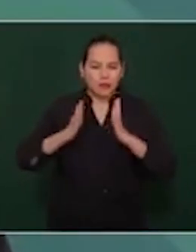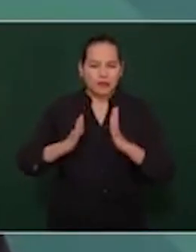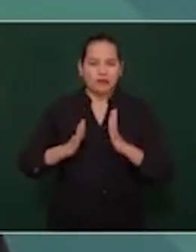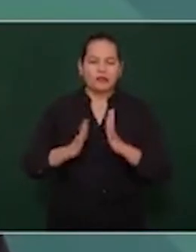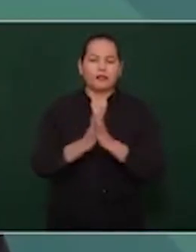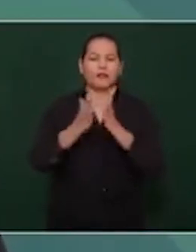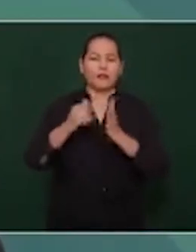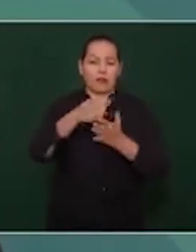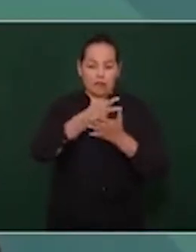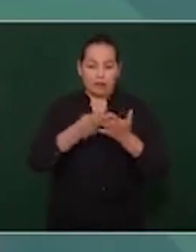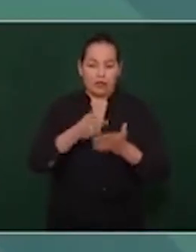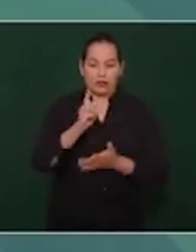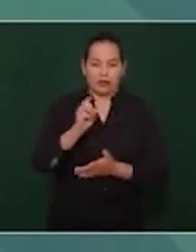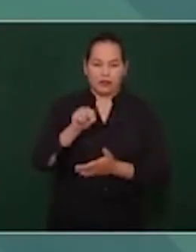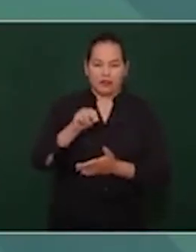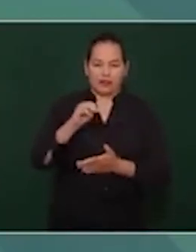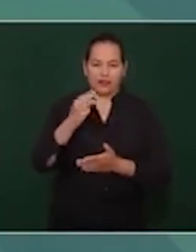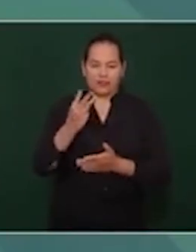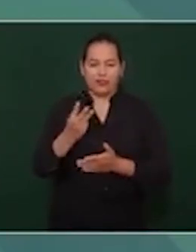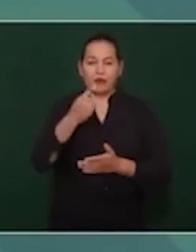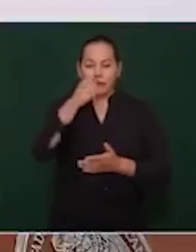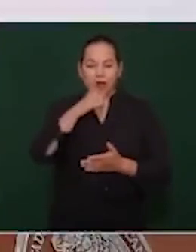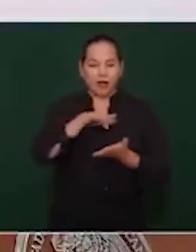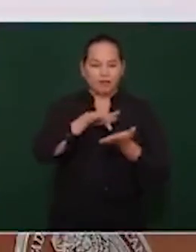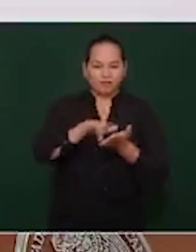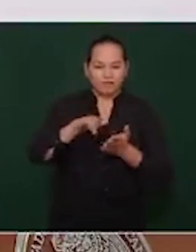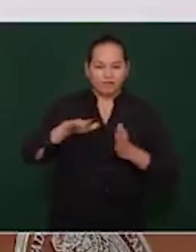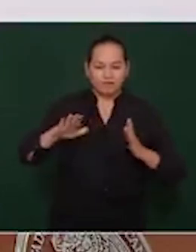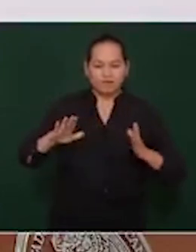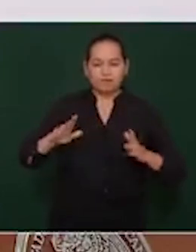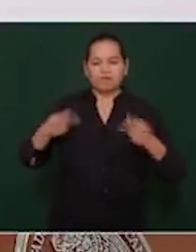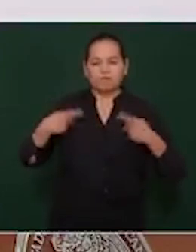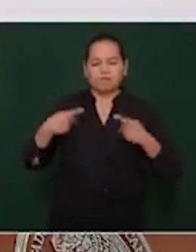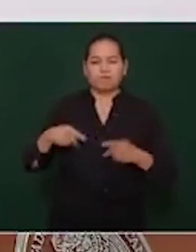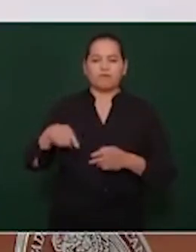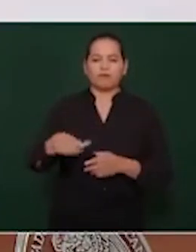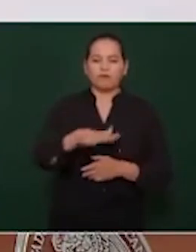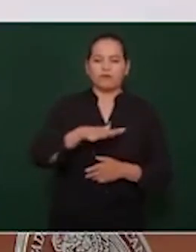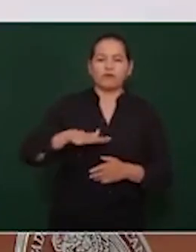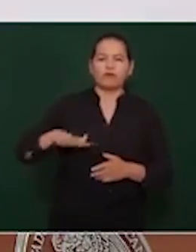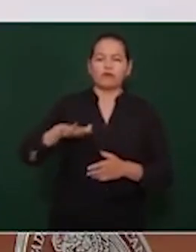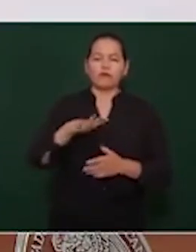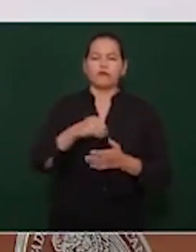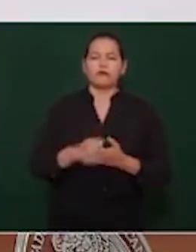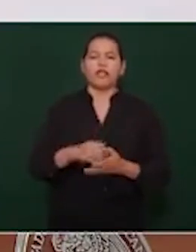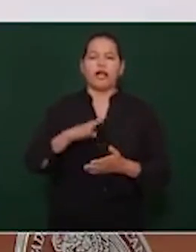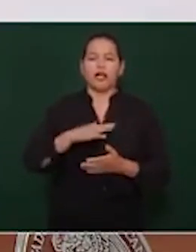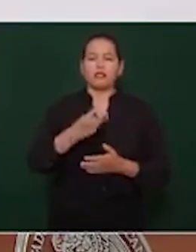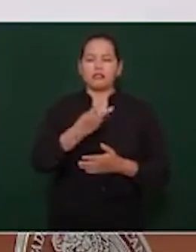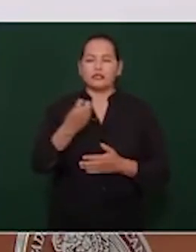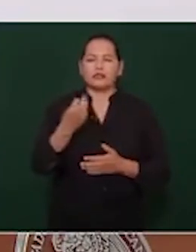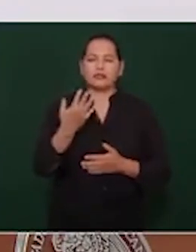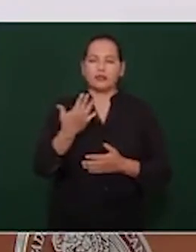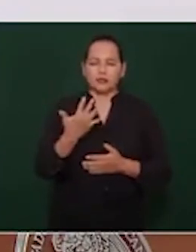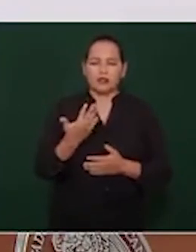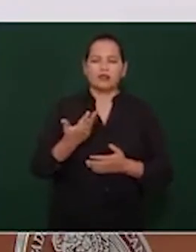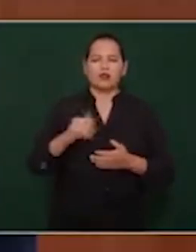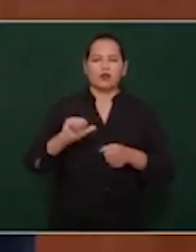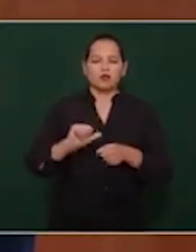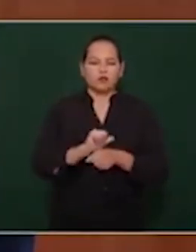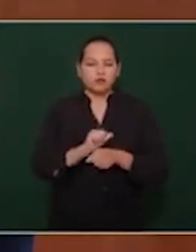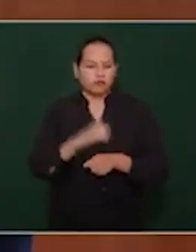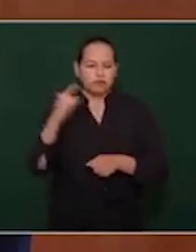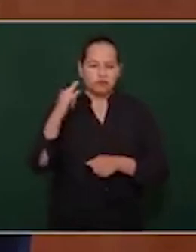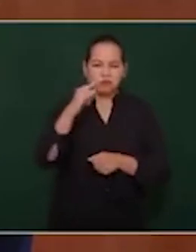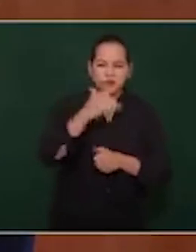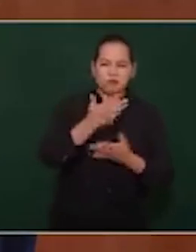la población. Tenemos 8.306 elementos de esos mandos territoriales, 355 vehículos